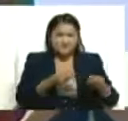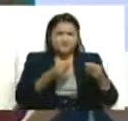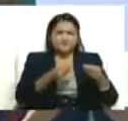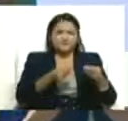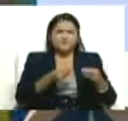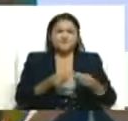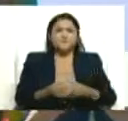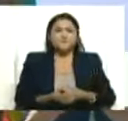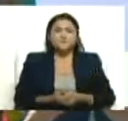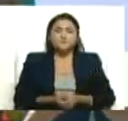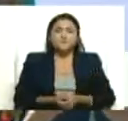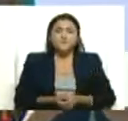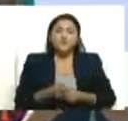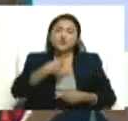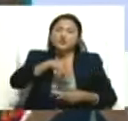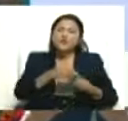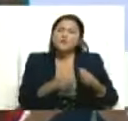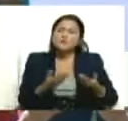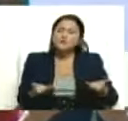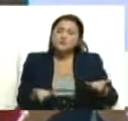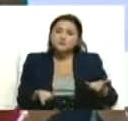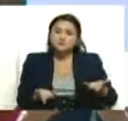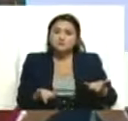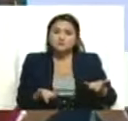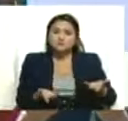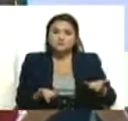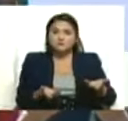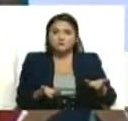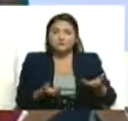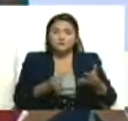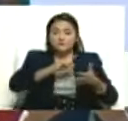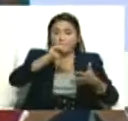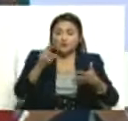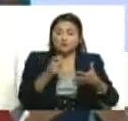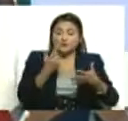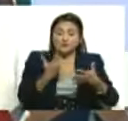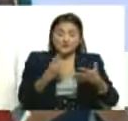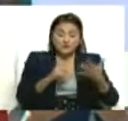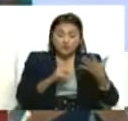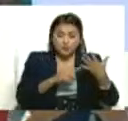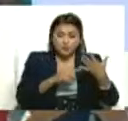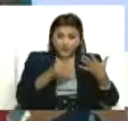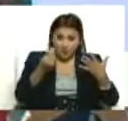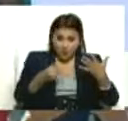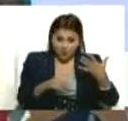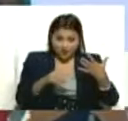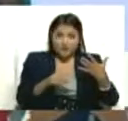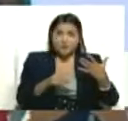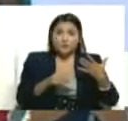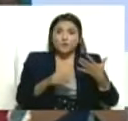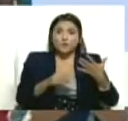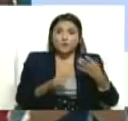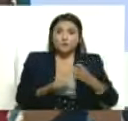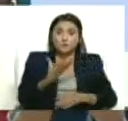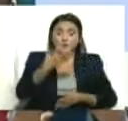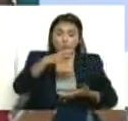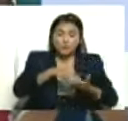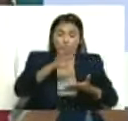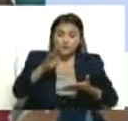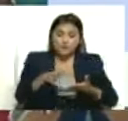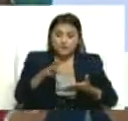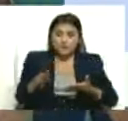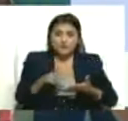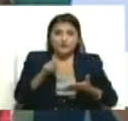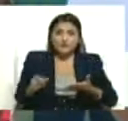Ahora, ¿qué vamos a hacer? Una pregunta 5, muy importante. ¿Está usted de acuerdo que se cree el Estado Guayana Esequiba? Yo